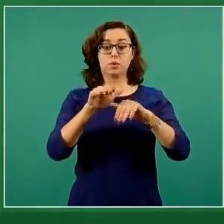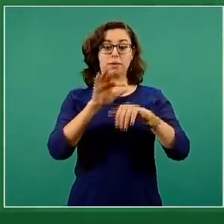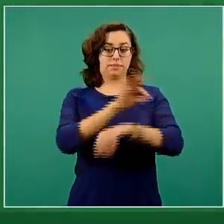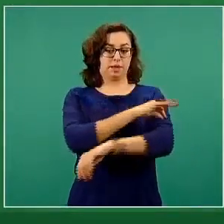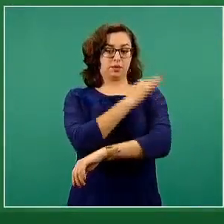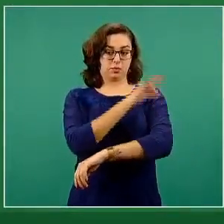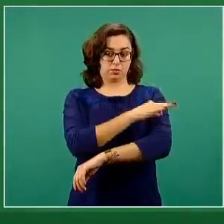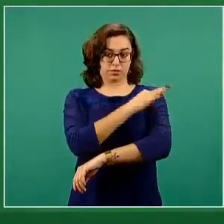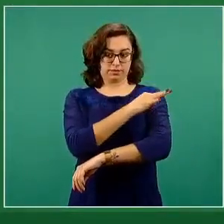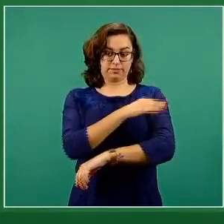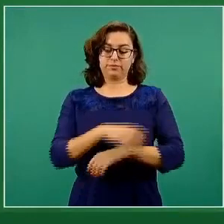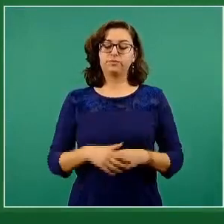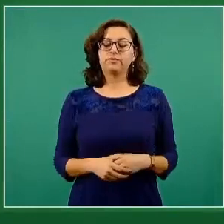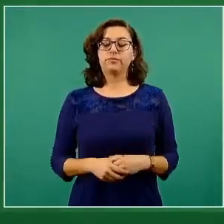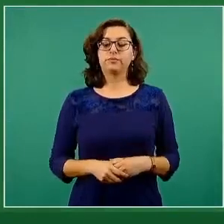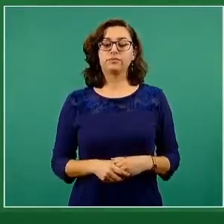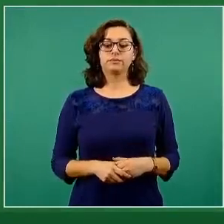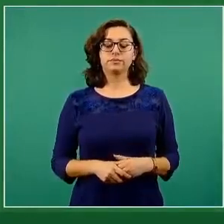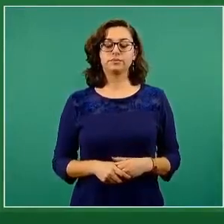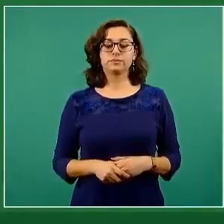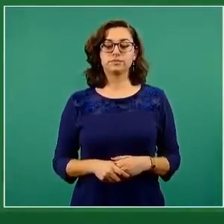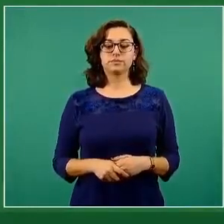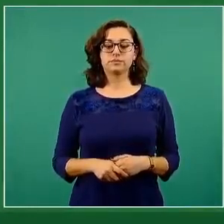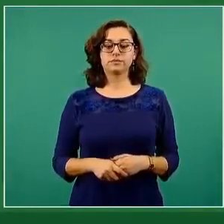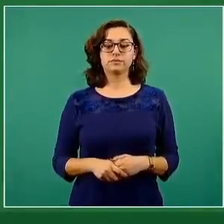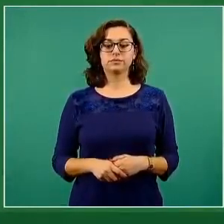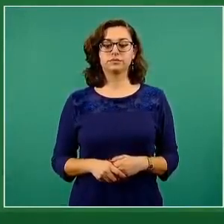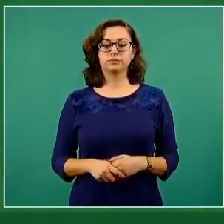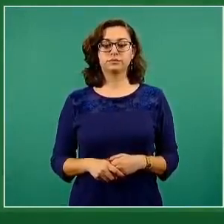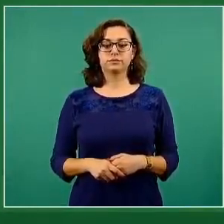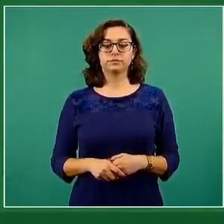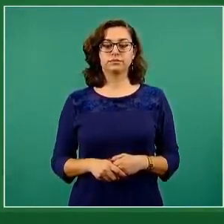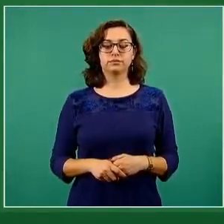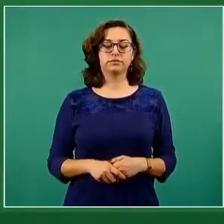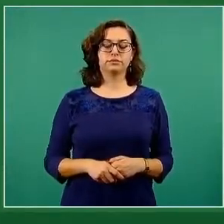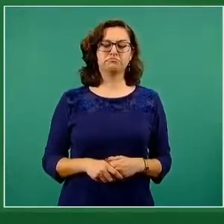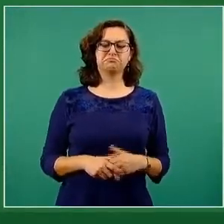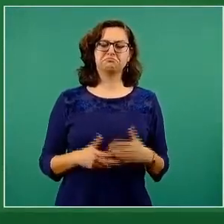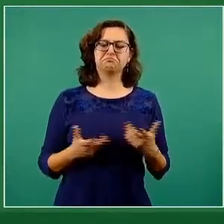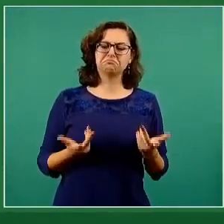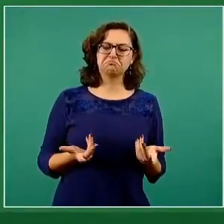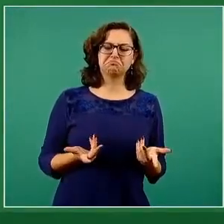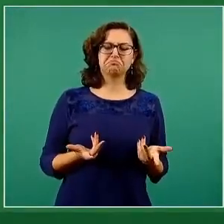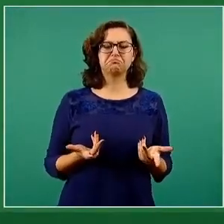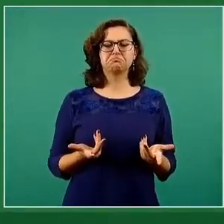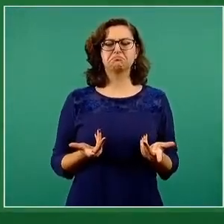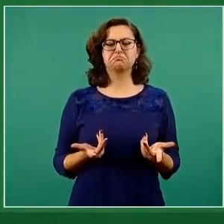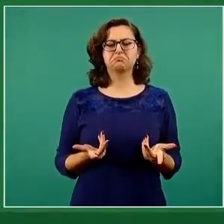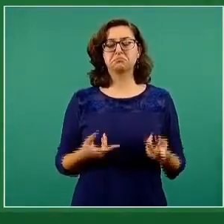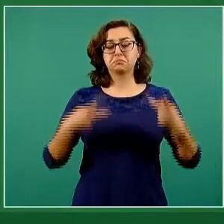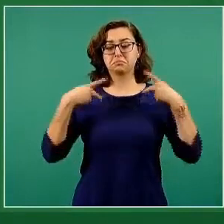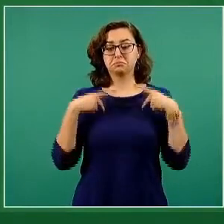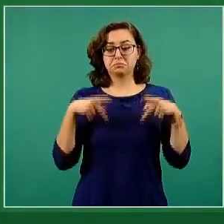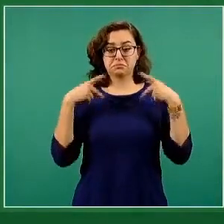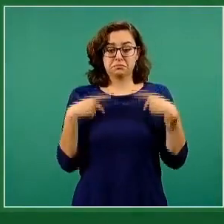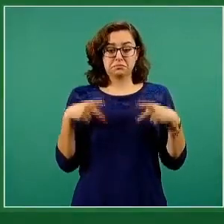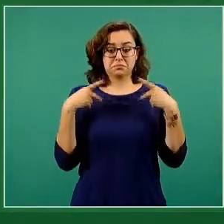vacunación. ¿Qué hay de aquellas personas las cuales se encuentran cursando